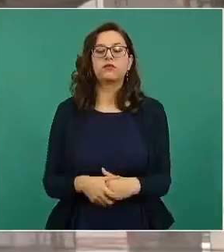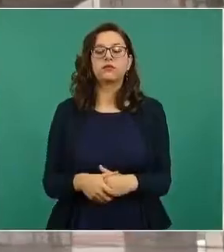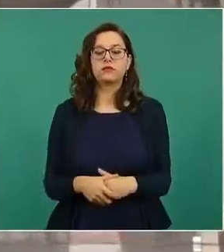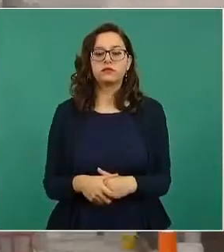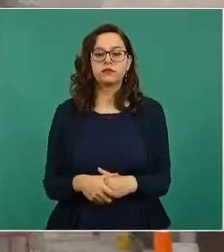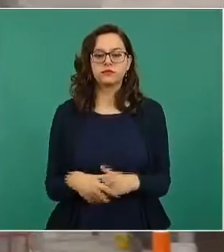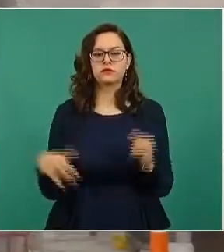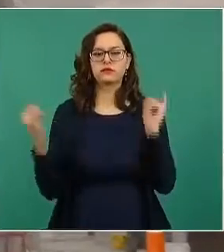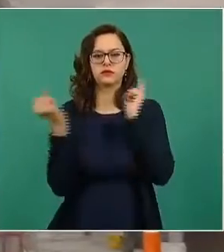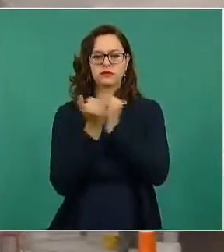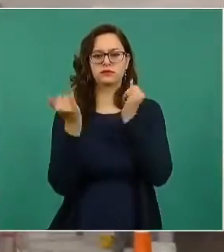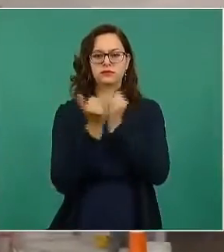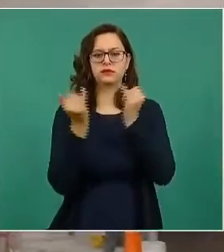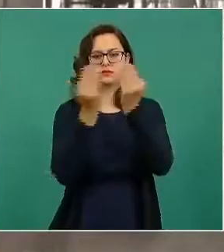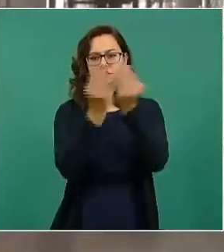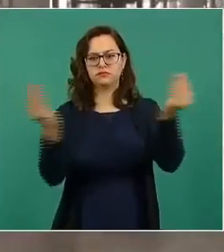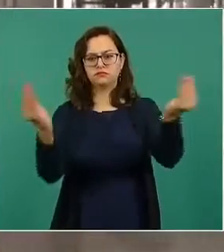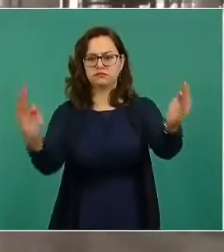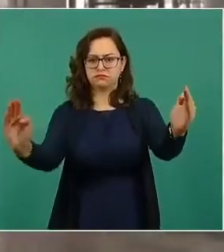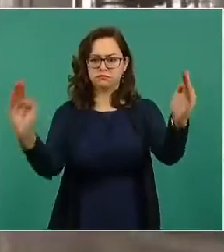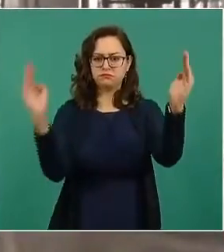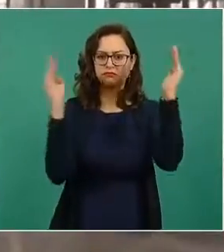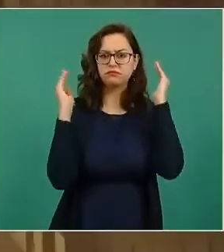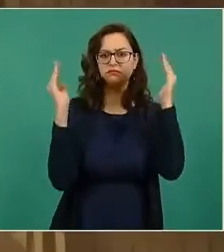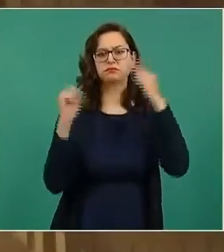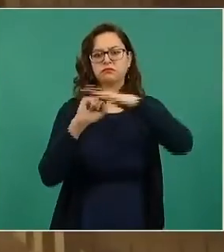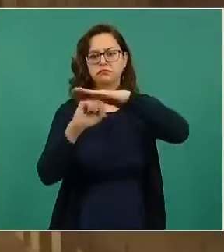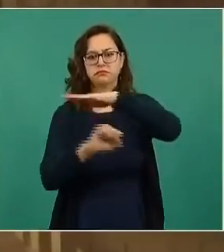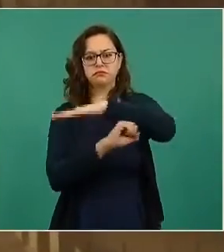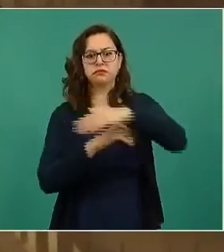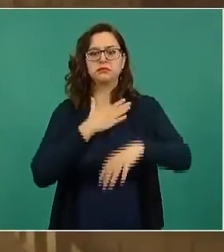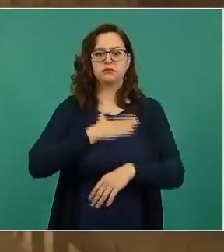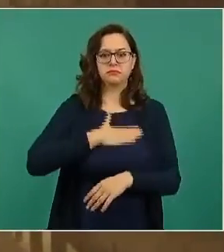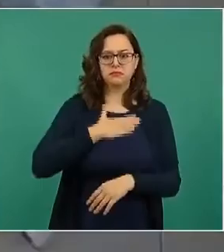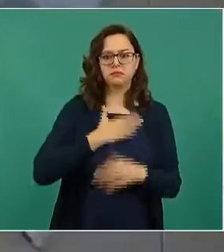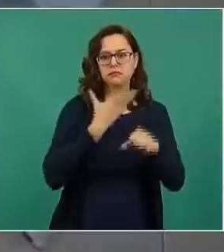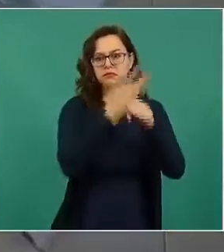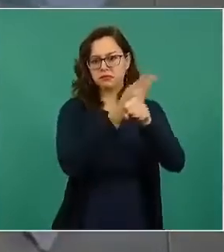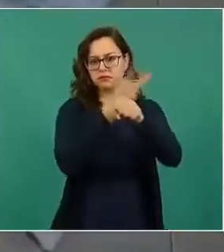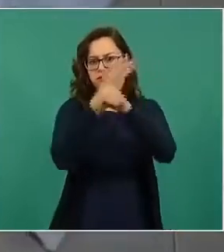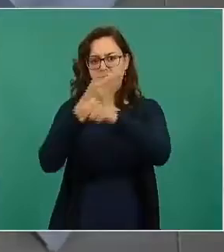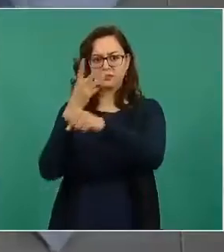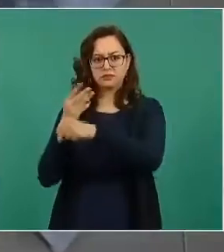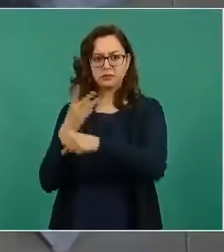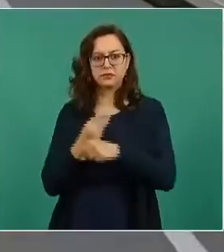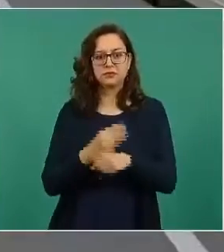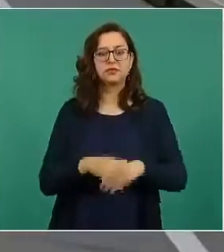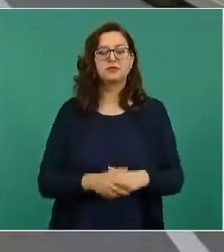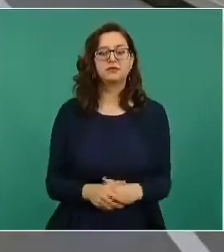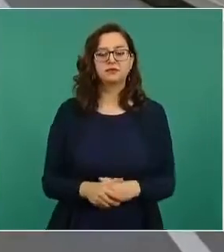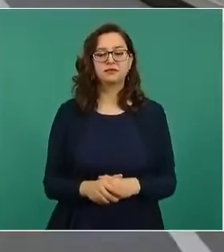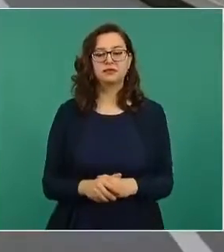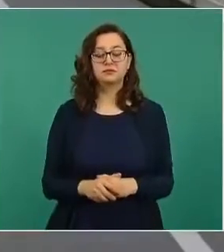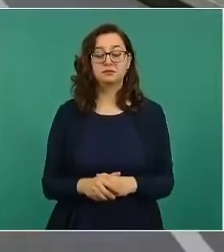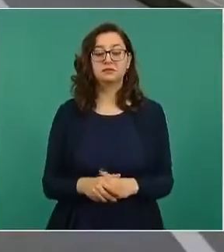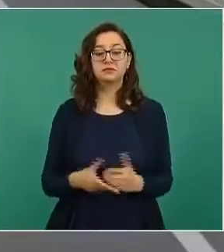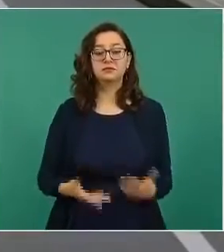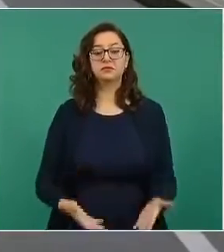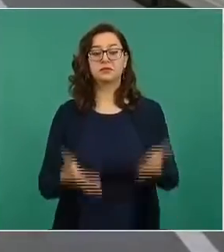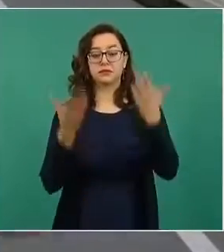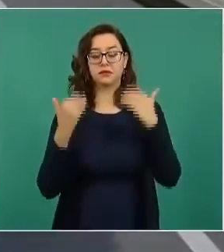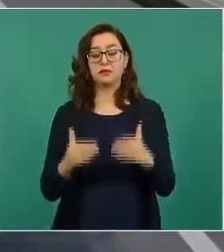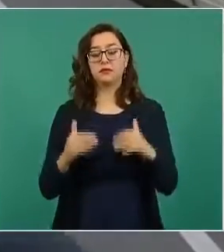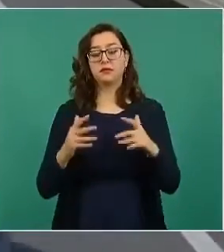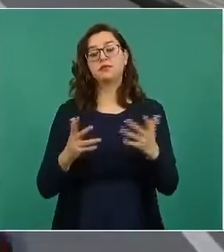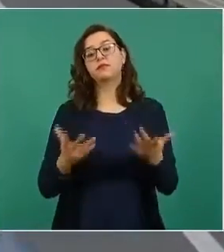pórticos de acceso, muro monumental, islas de documentación y sanitarios temáticos en el nivel de salidas. En la interconexión